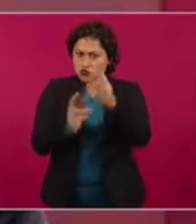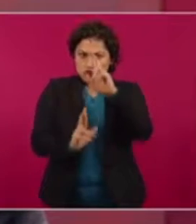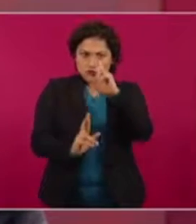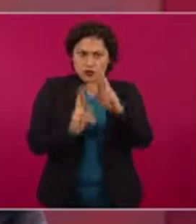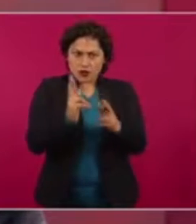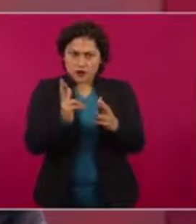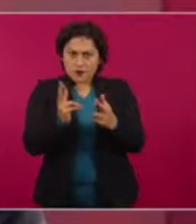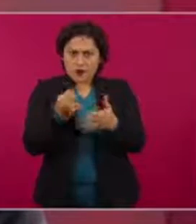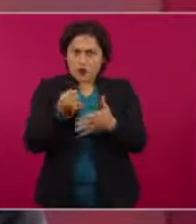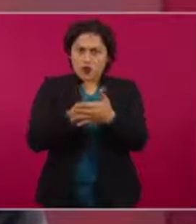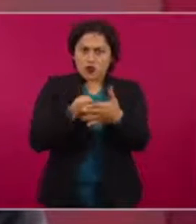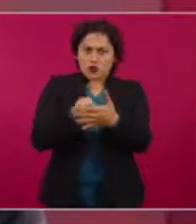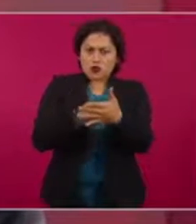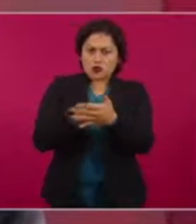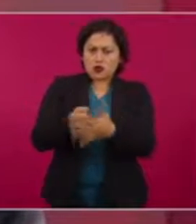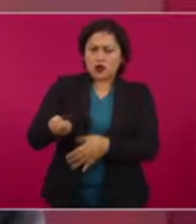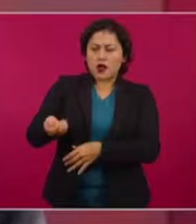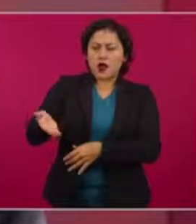le llamaban Santanón,